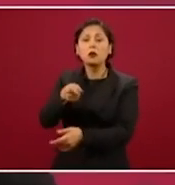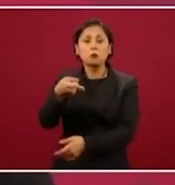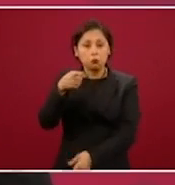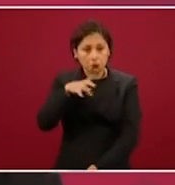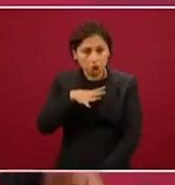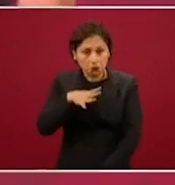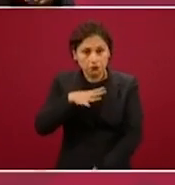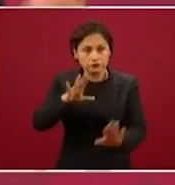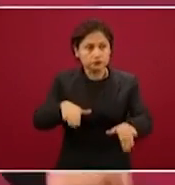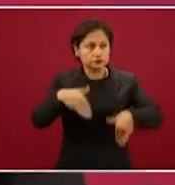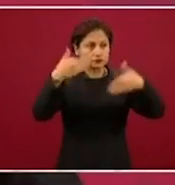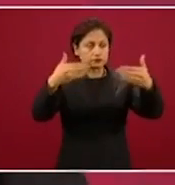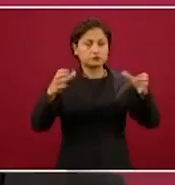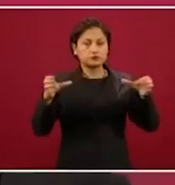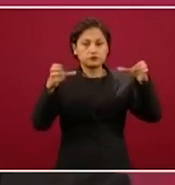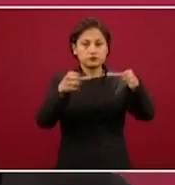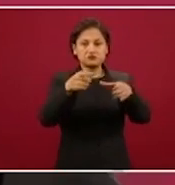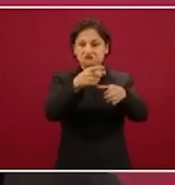estamos creando